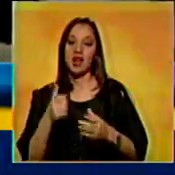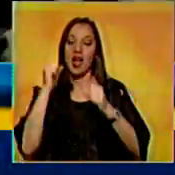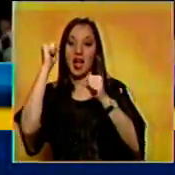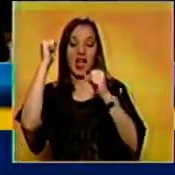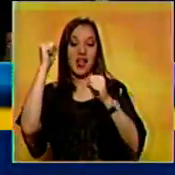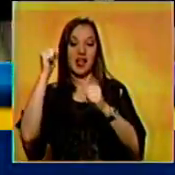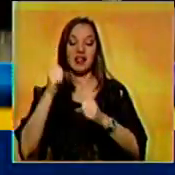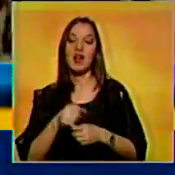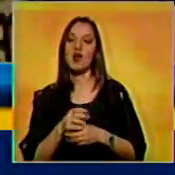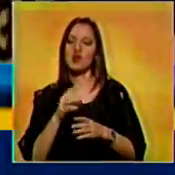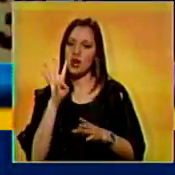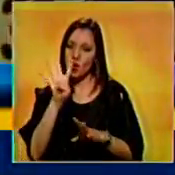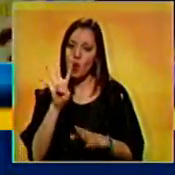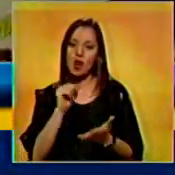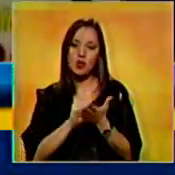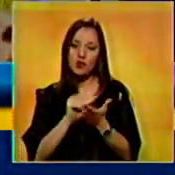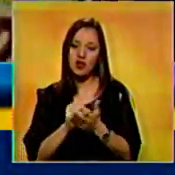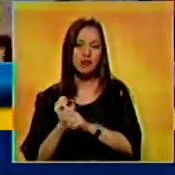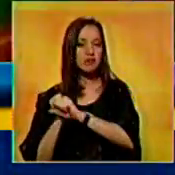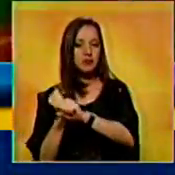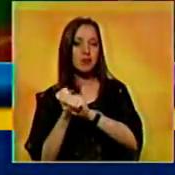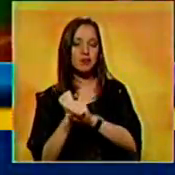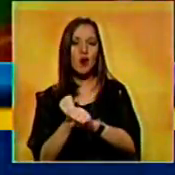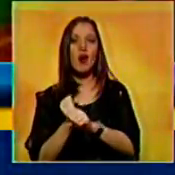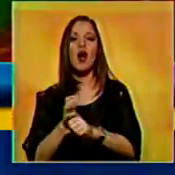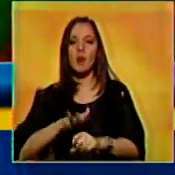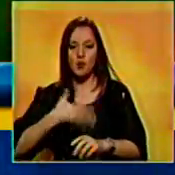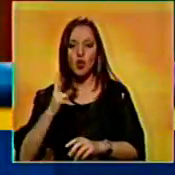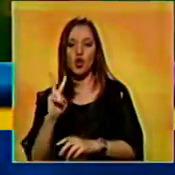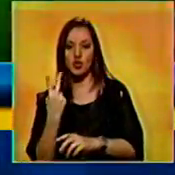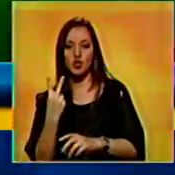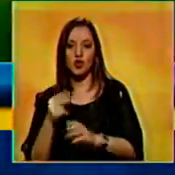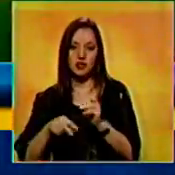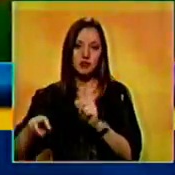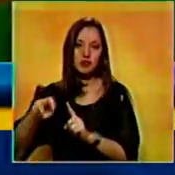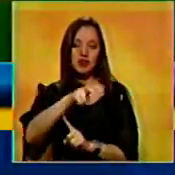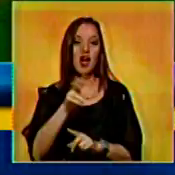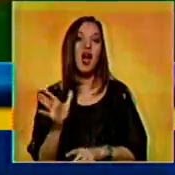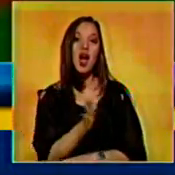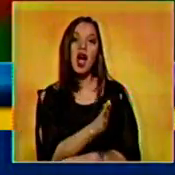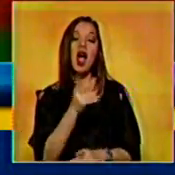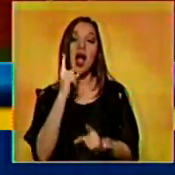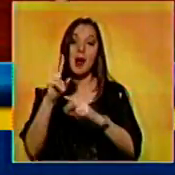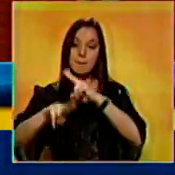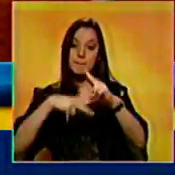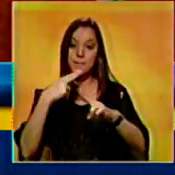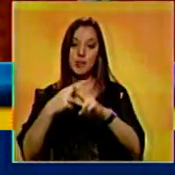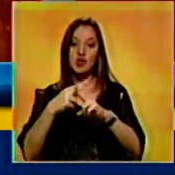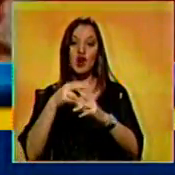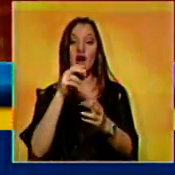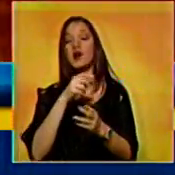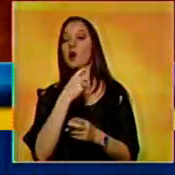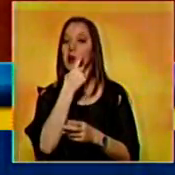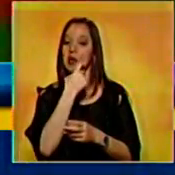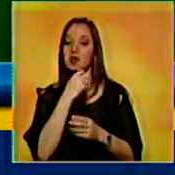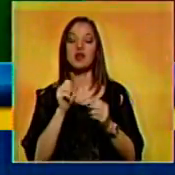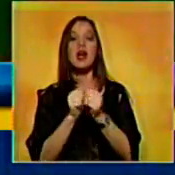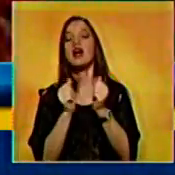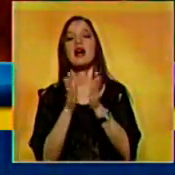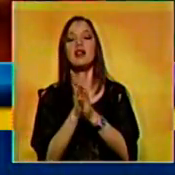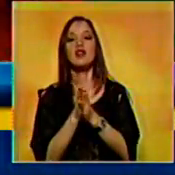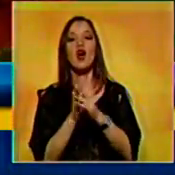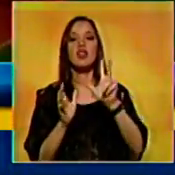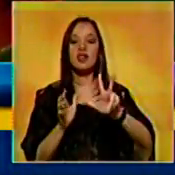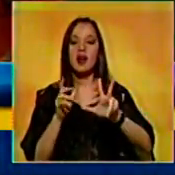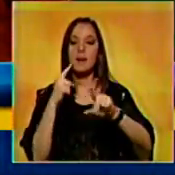destacó, se fue de 4-2 con par de remolcadas y una anotada. Por último, en Puerto La Cruz, el Caribes de Anzoátegui superó a los Tiburones de La Guaira